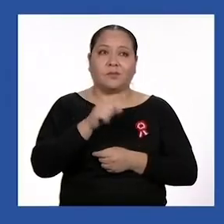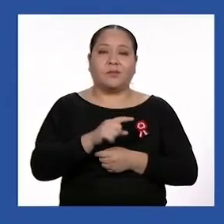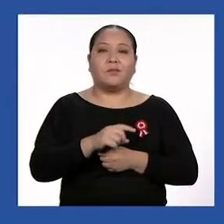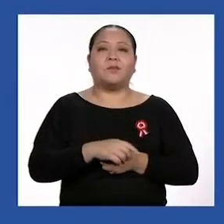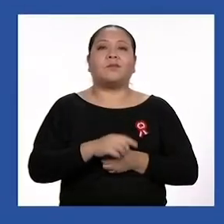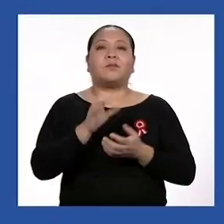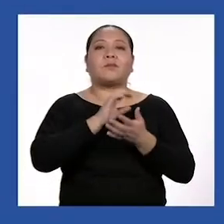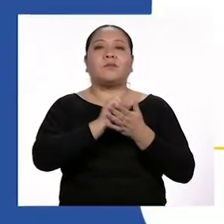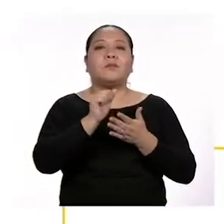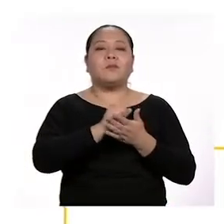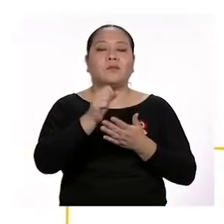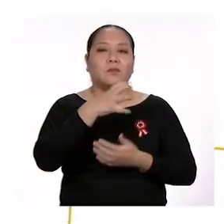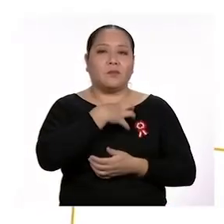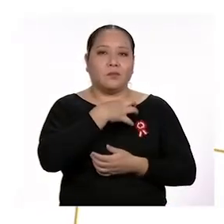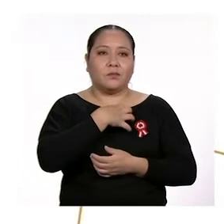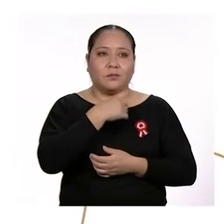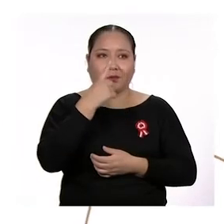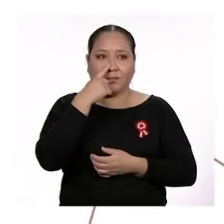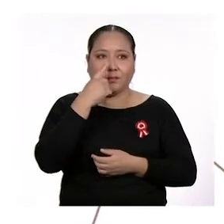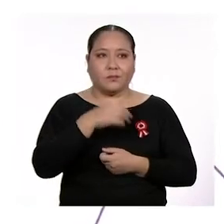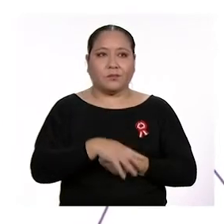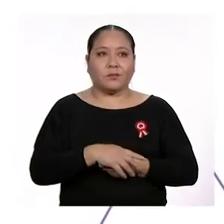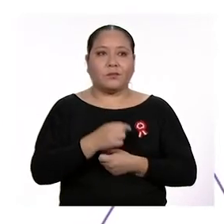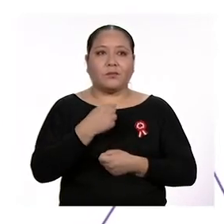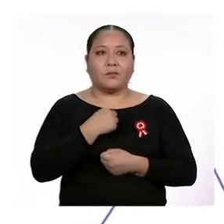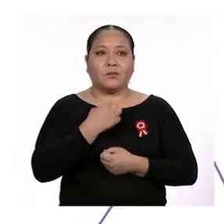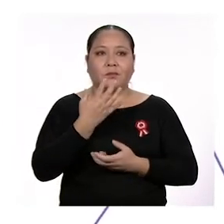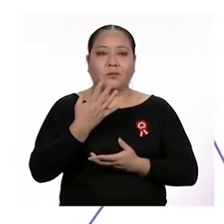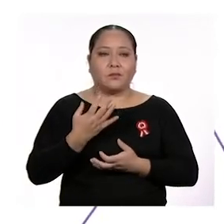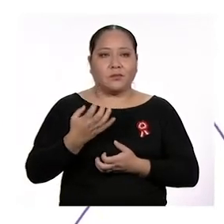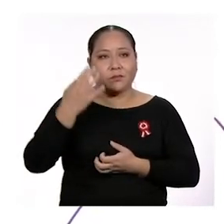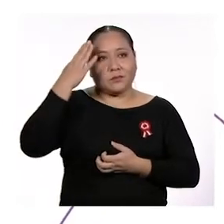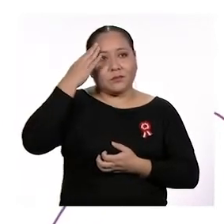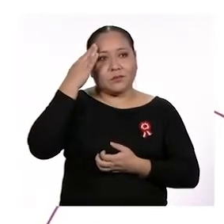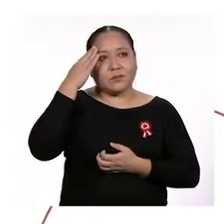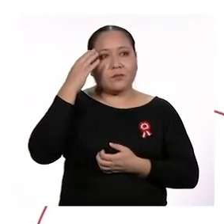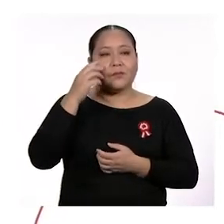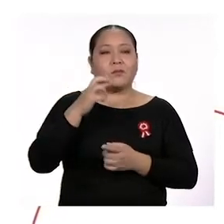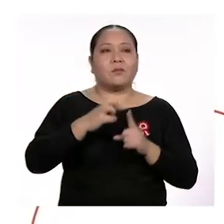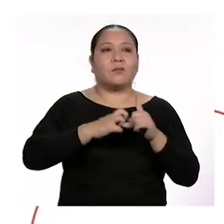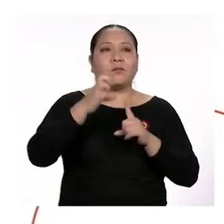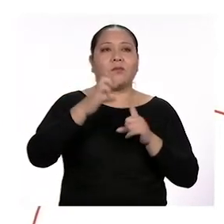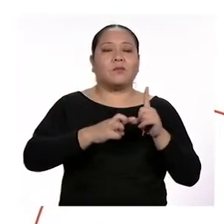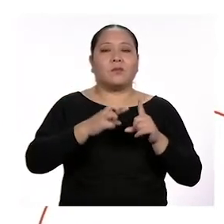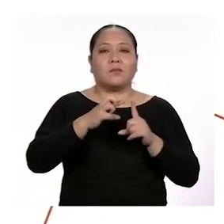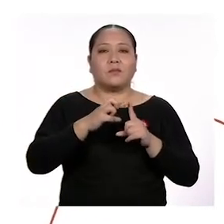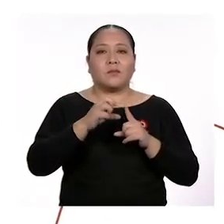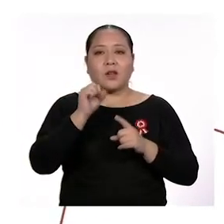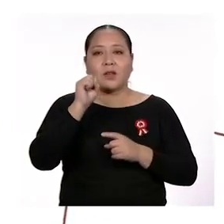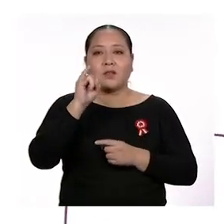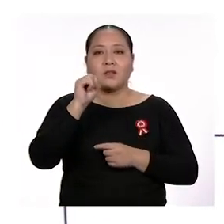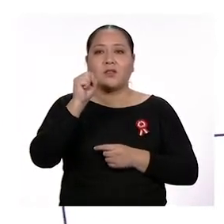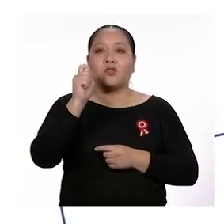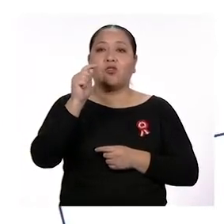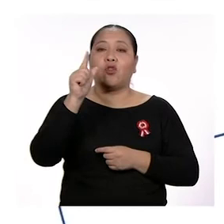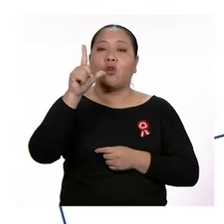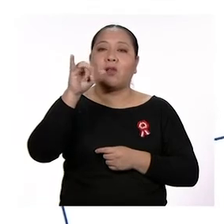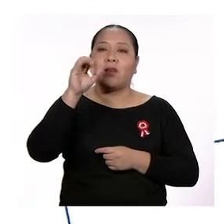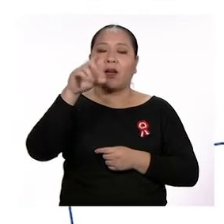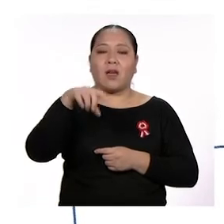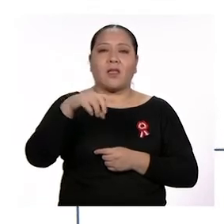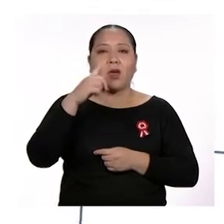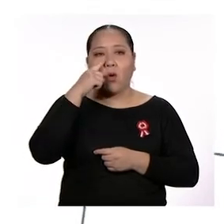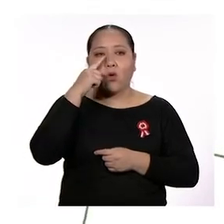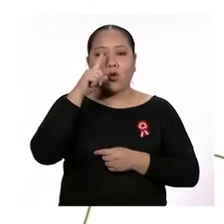meses de mayo y junio. Si quisiéramos calcular la presión sistólica de junio, pero no de mayo, lo